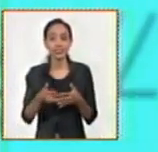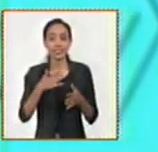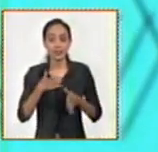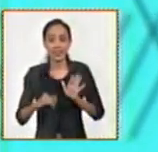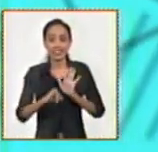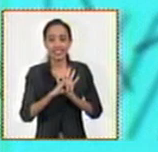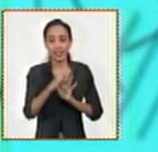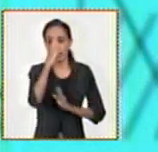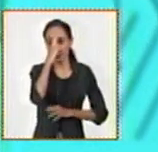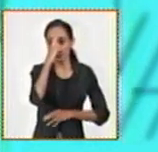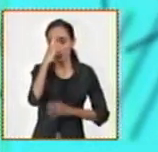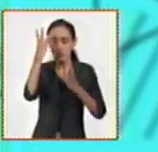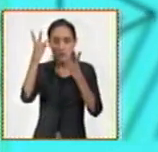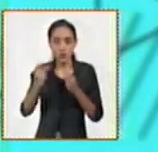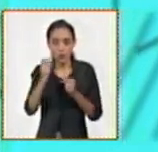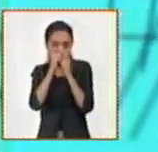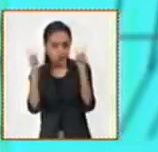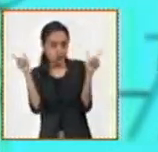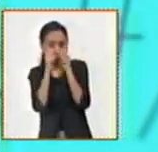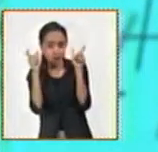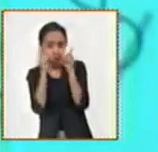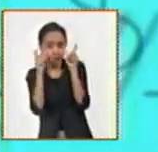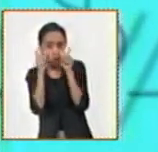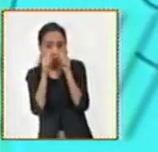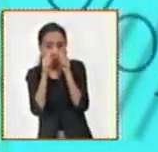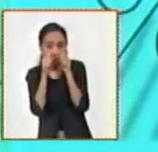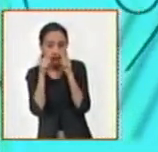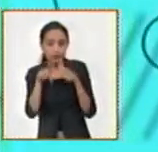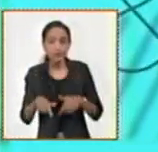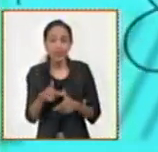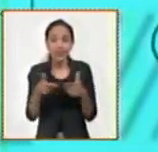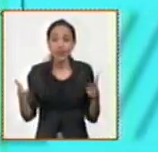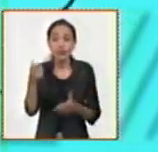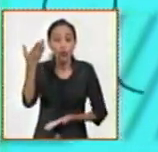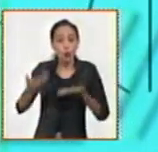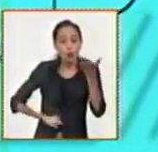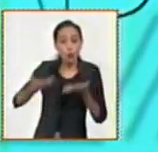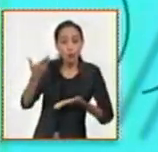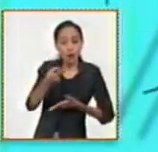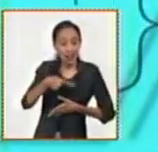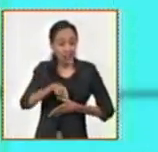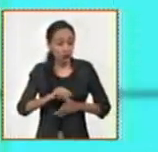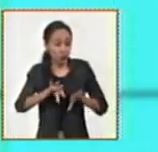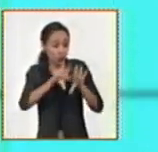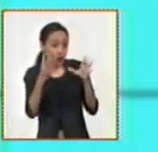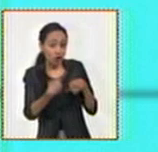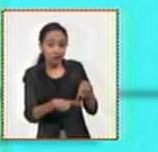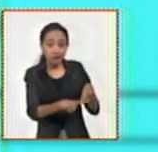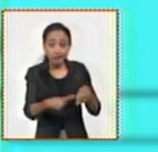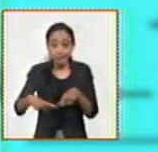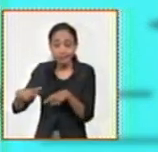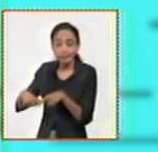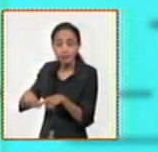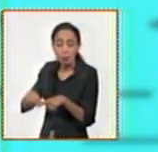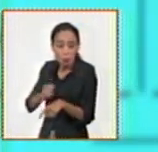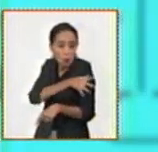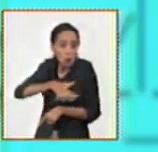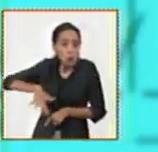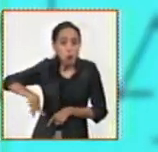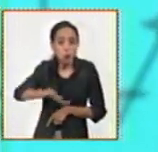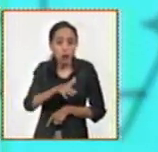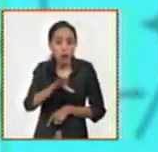is a staggering fucking number. It is big. Now, when you compare that to the entire rest of the population that is Hispanic and